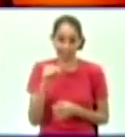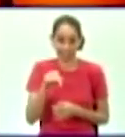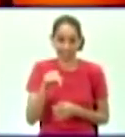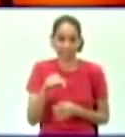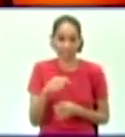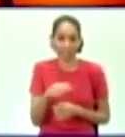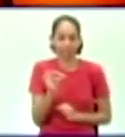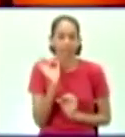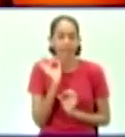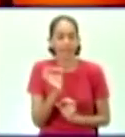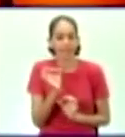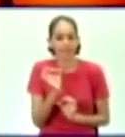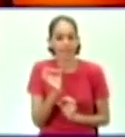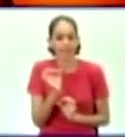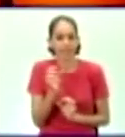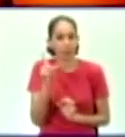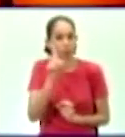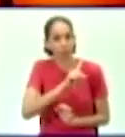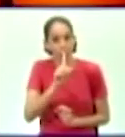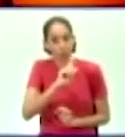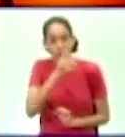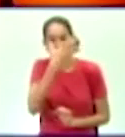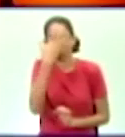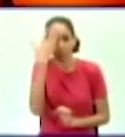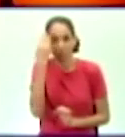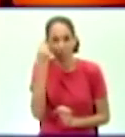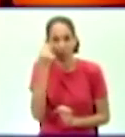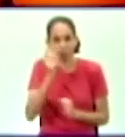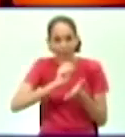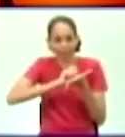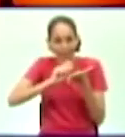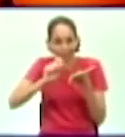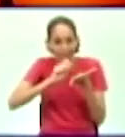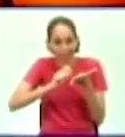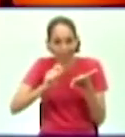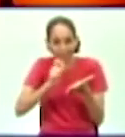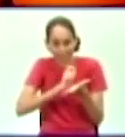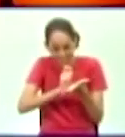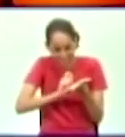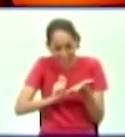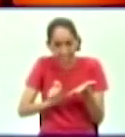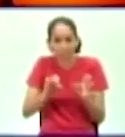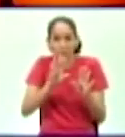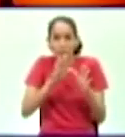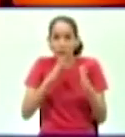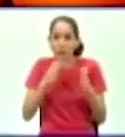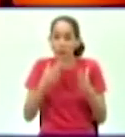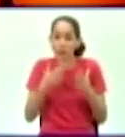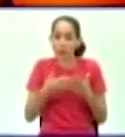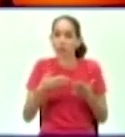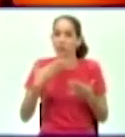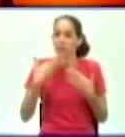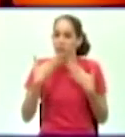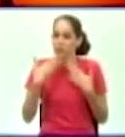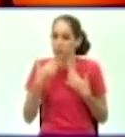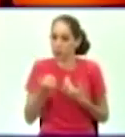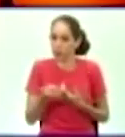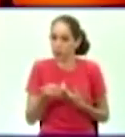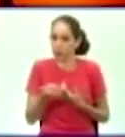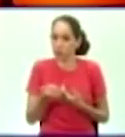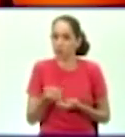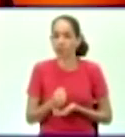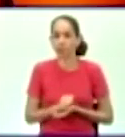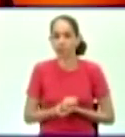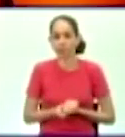debemos marcar, ubicar los datos en nuestra figura porque eso nos auxilia el trabajo y nos